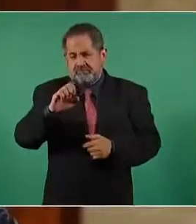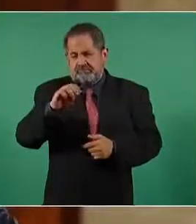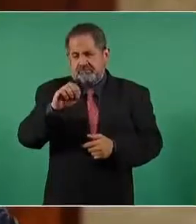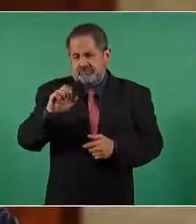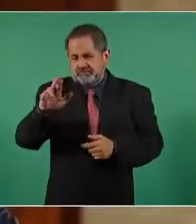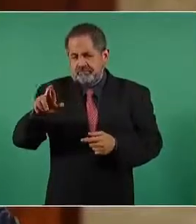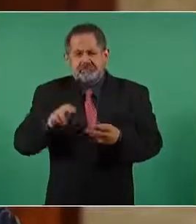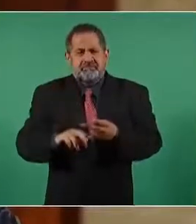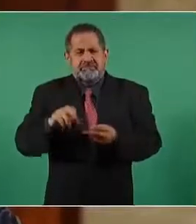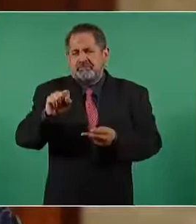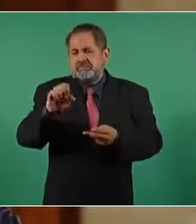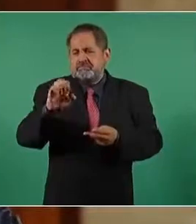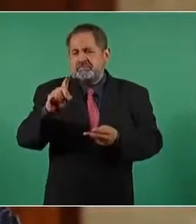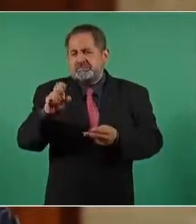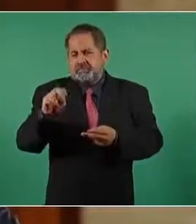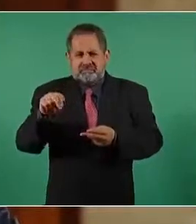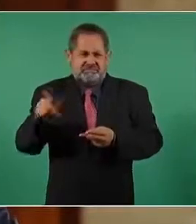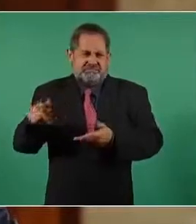Defensa.